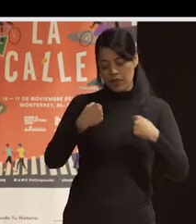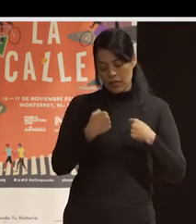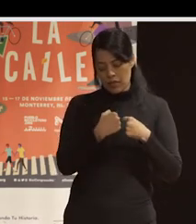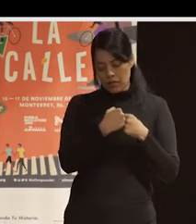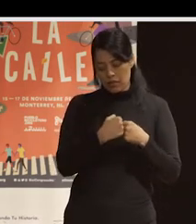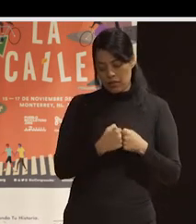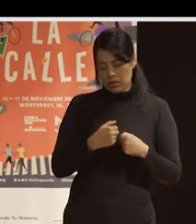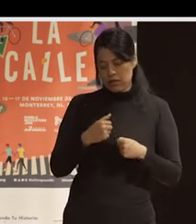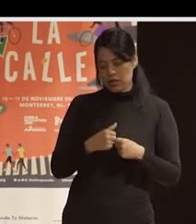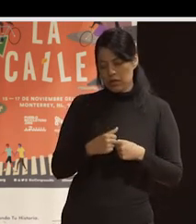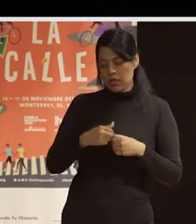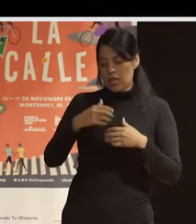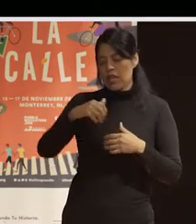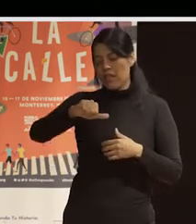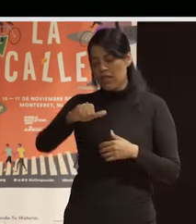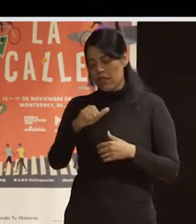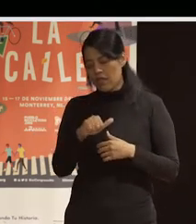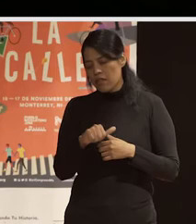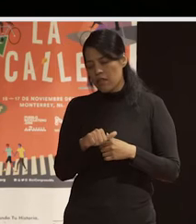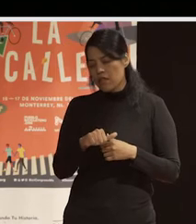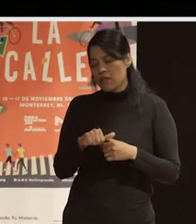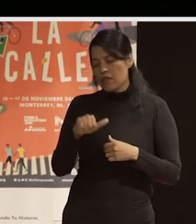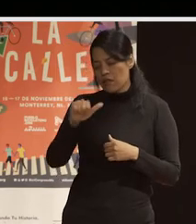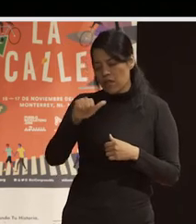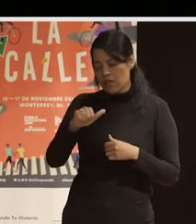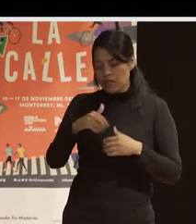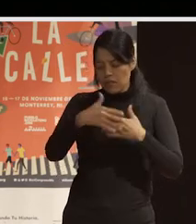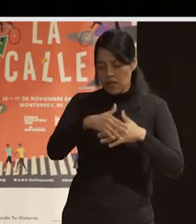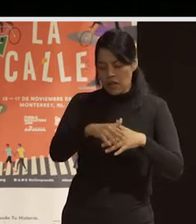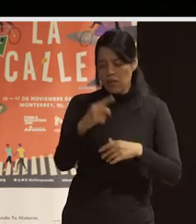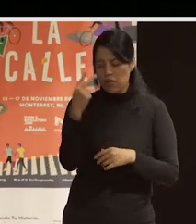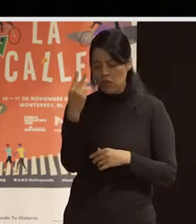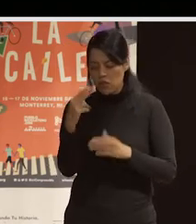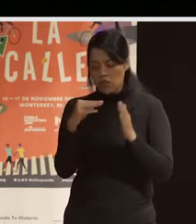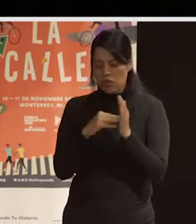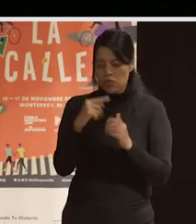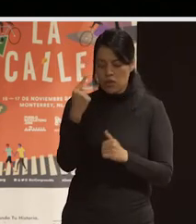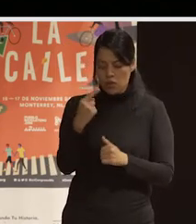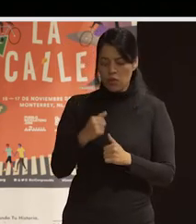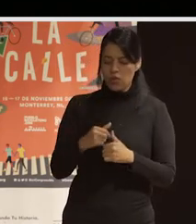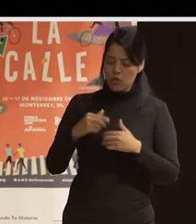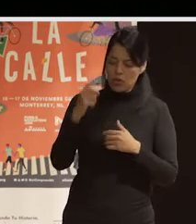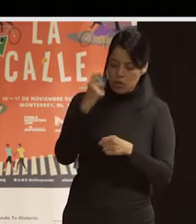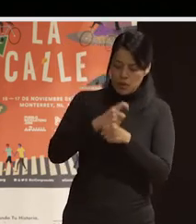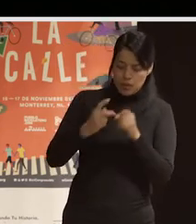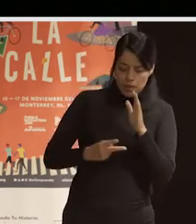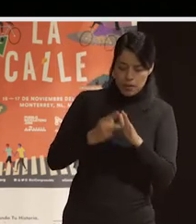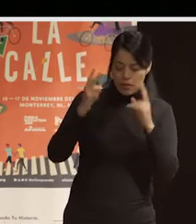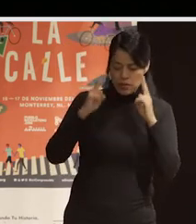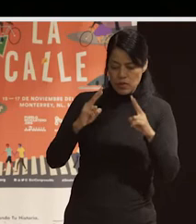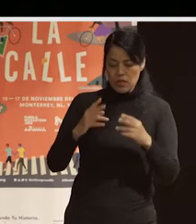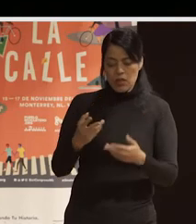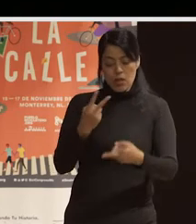aproximadamente 16 caravanas desde el 2001 cuando fue el primer viaje y hemos mandado aproximadamente 800 o más